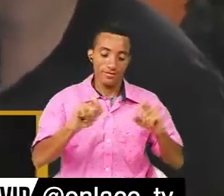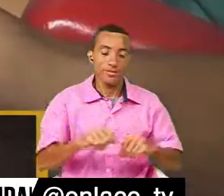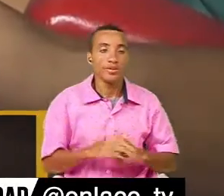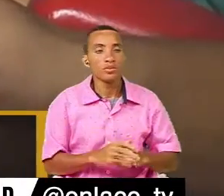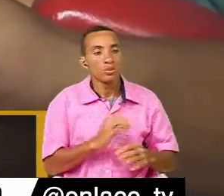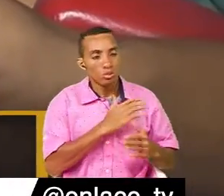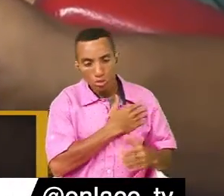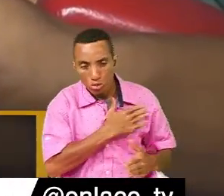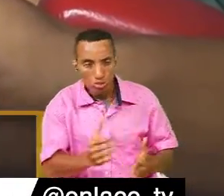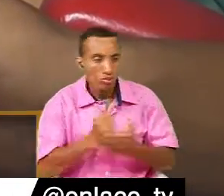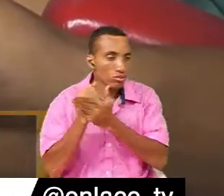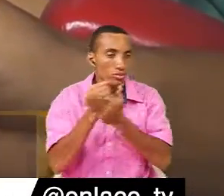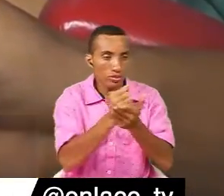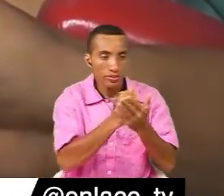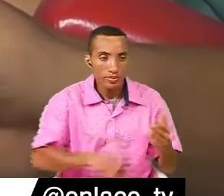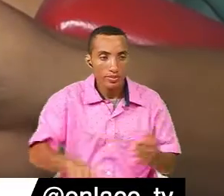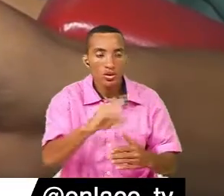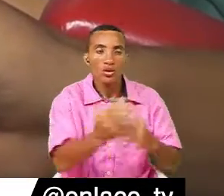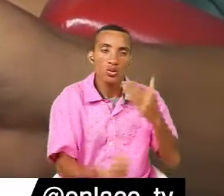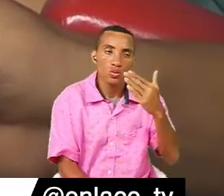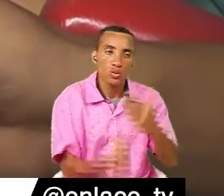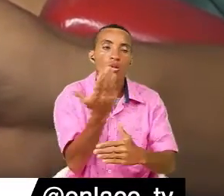de realizar de nuevo esta actividad.